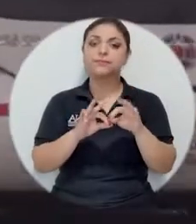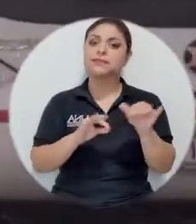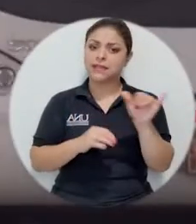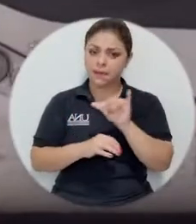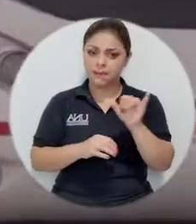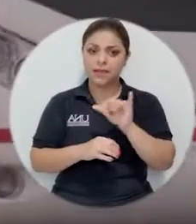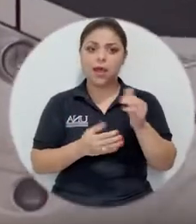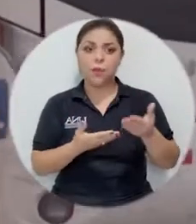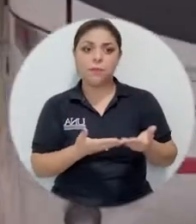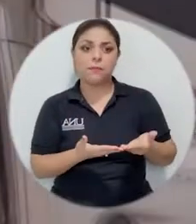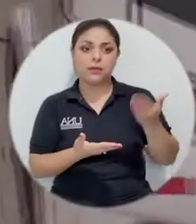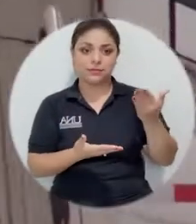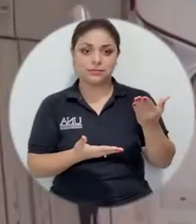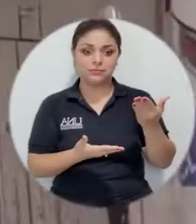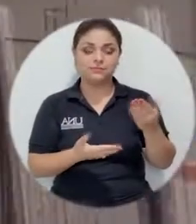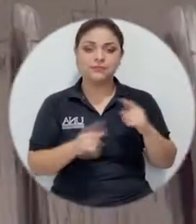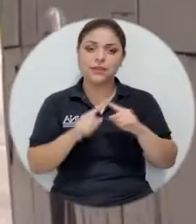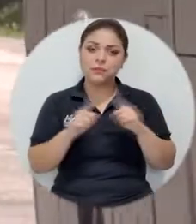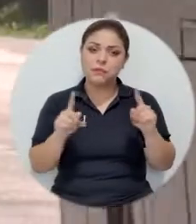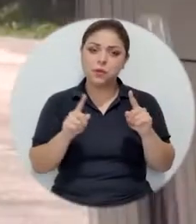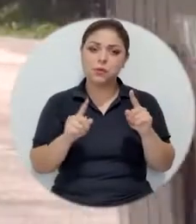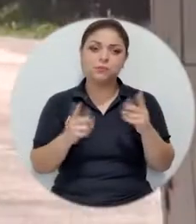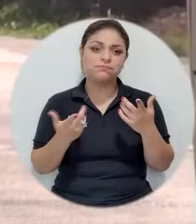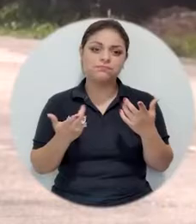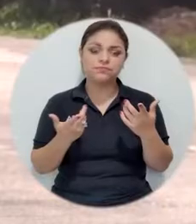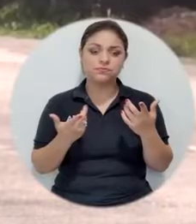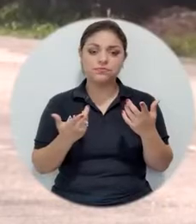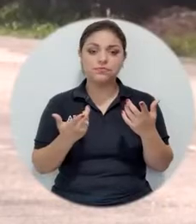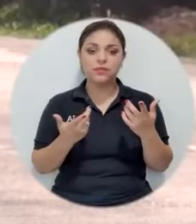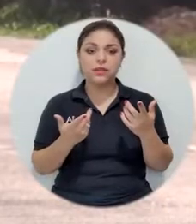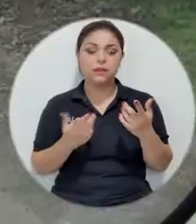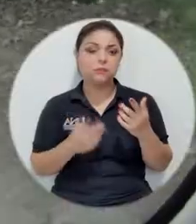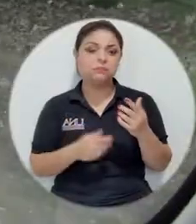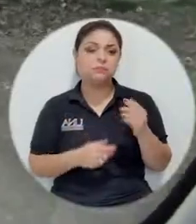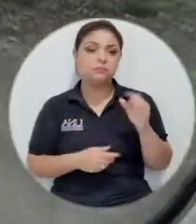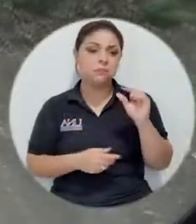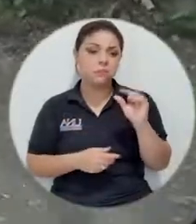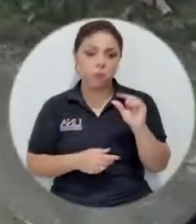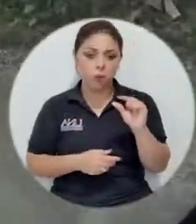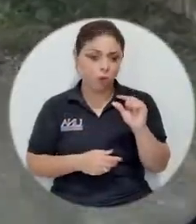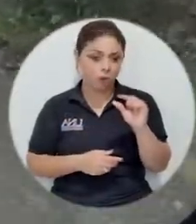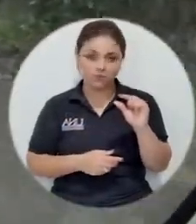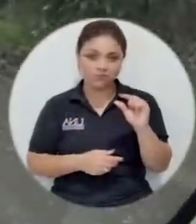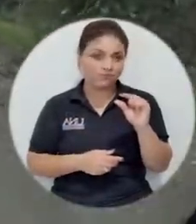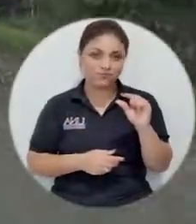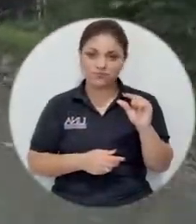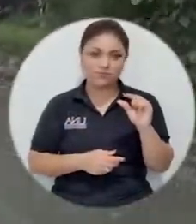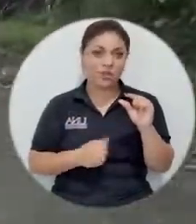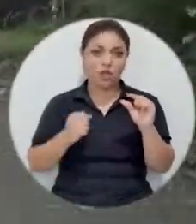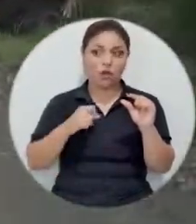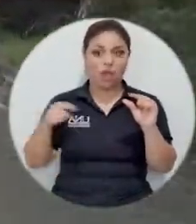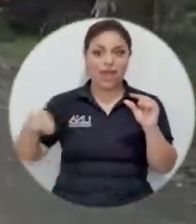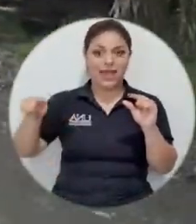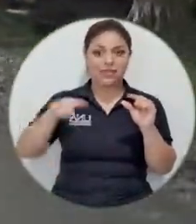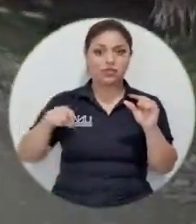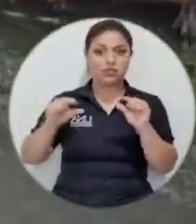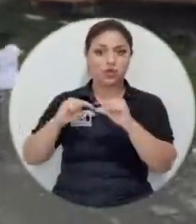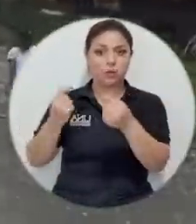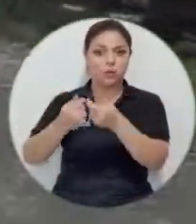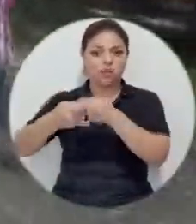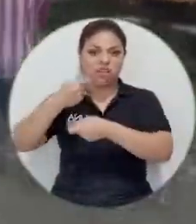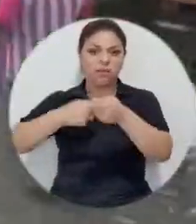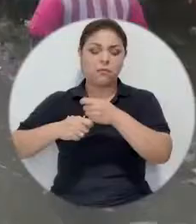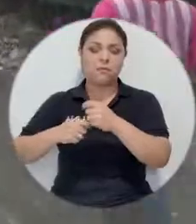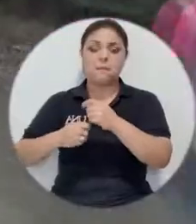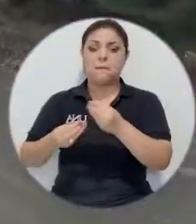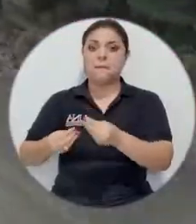ido aumentando, pero eso es poca cosa a la par de la enorme capacidad de dinero de estos grupos, y tenemos que